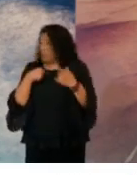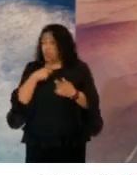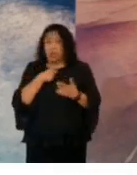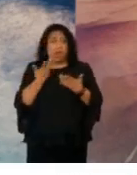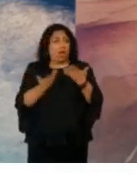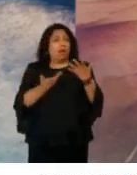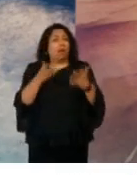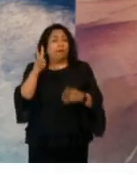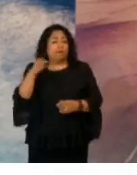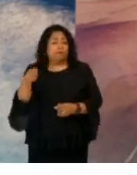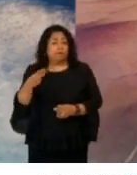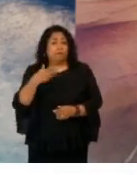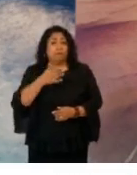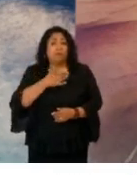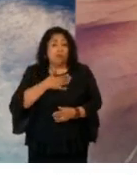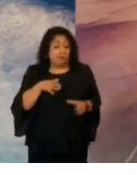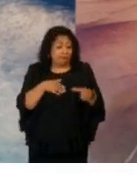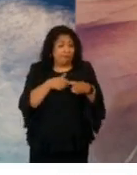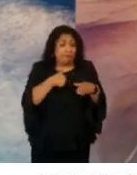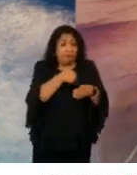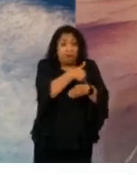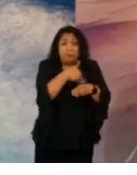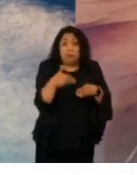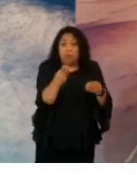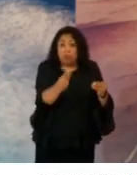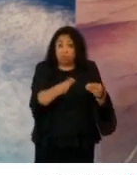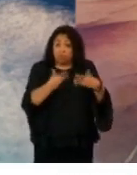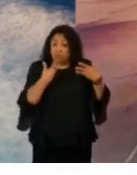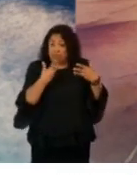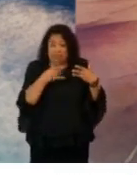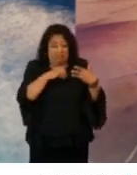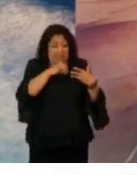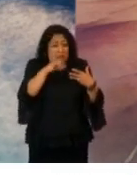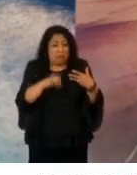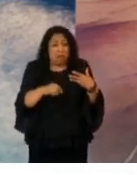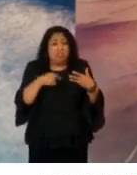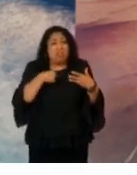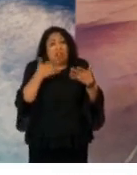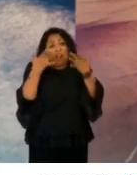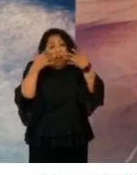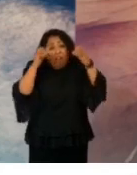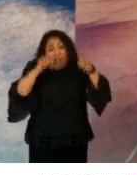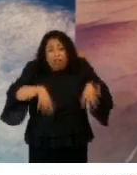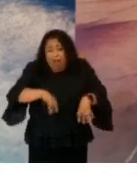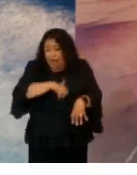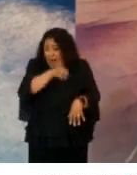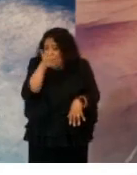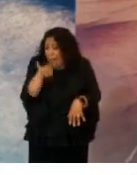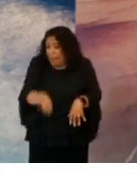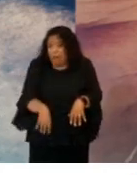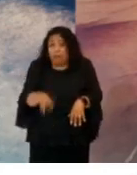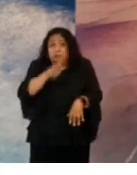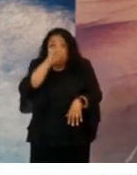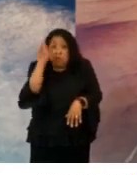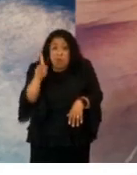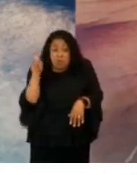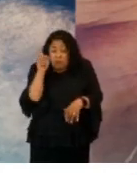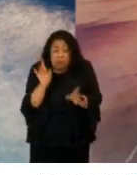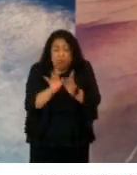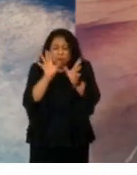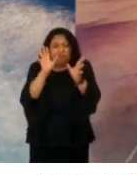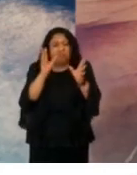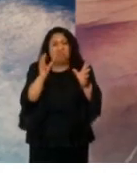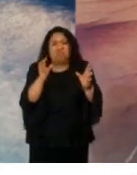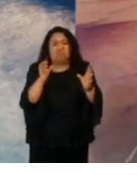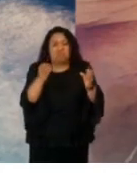el privilegio de que tengo un núcleo familiar que nunca me dejó caer, sobre todo en los momentos más complejos. ¿Cuántos